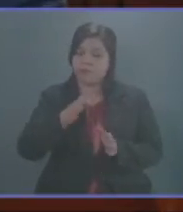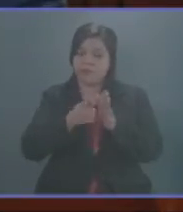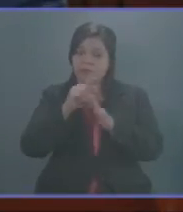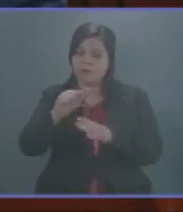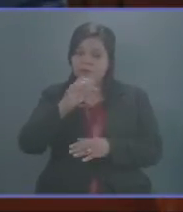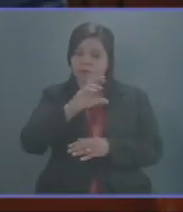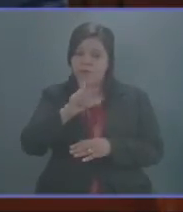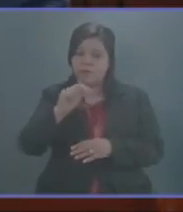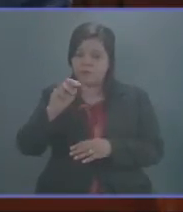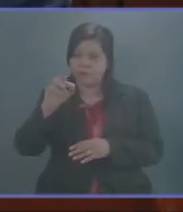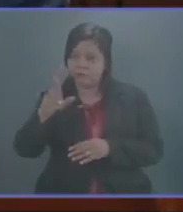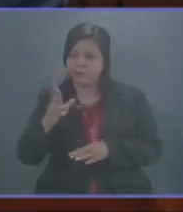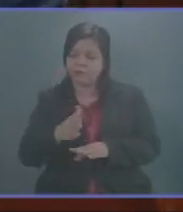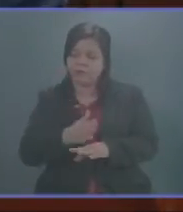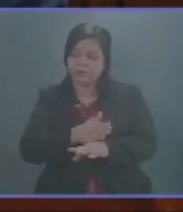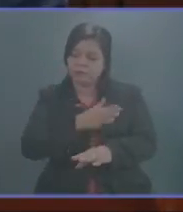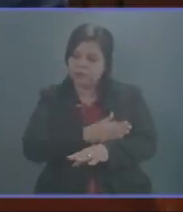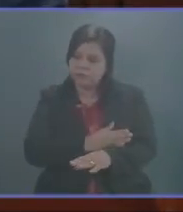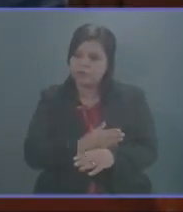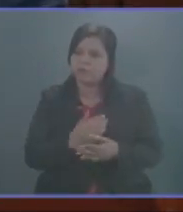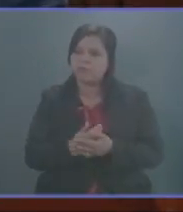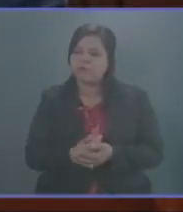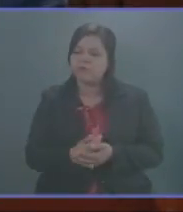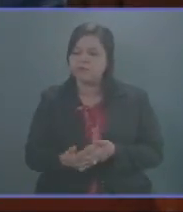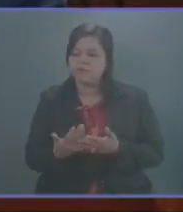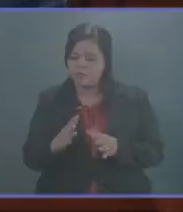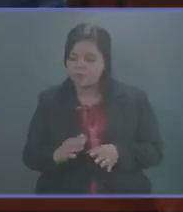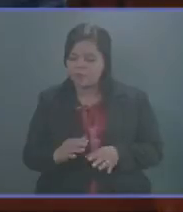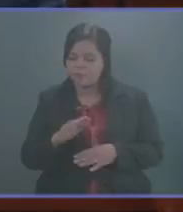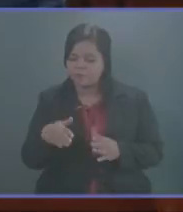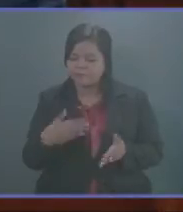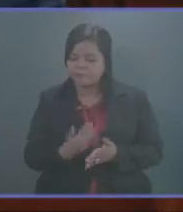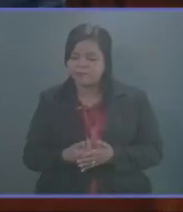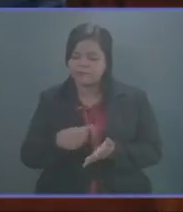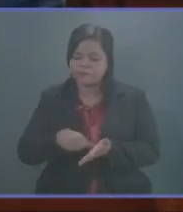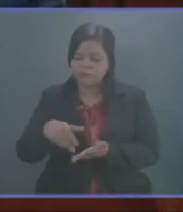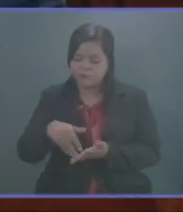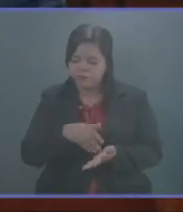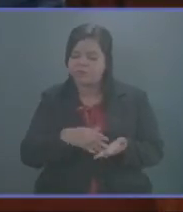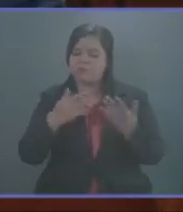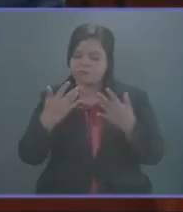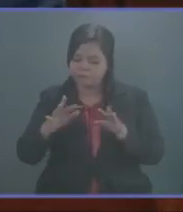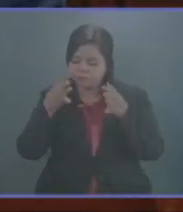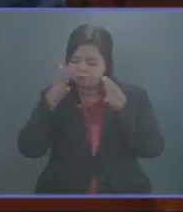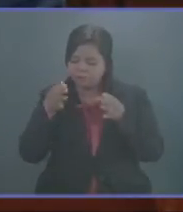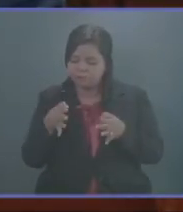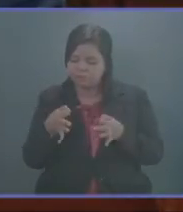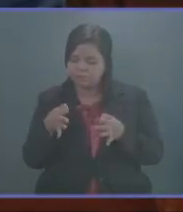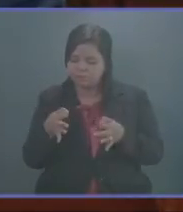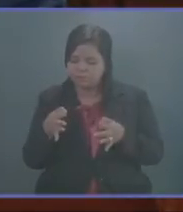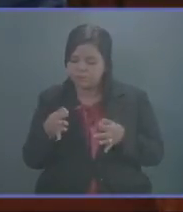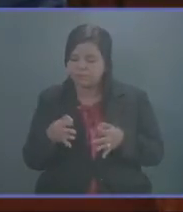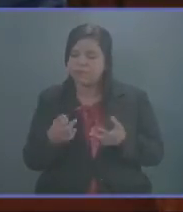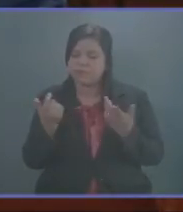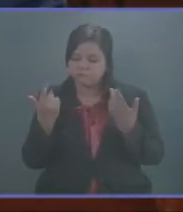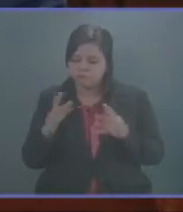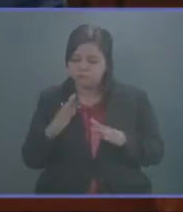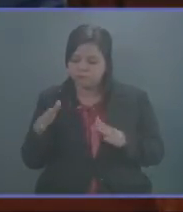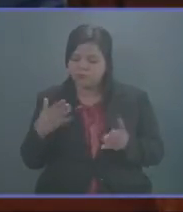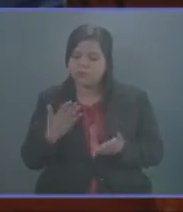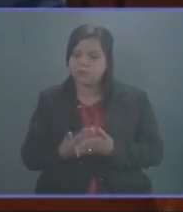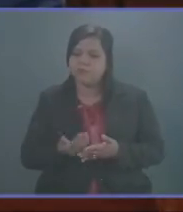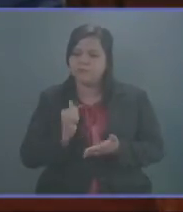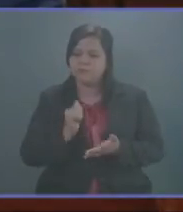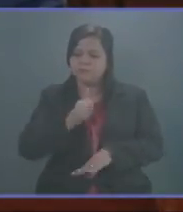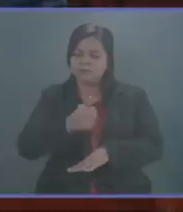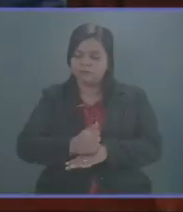enviaría paulatinamente, con el devenir del tiempo, las actas de los municipios que se encuentran ya en firme su posición con respecto a su total consentimiento de